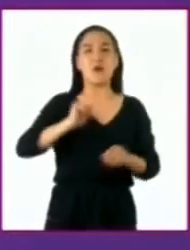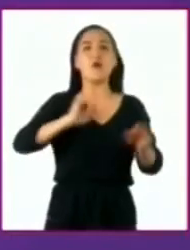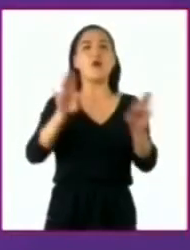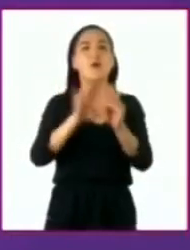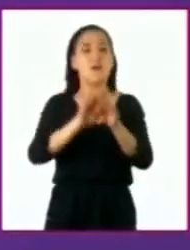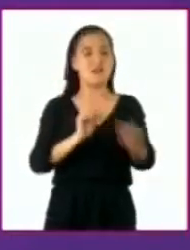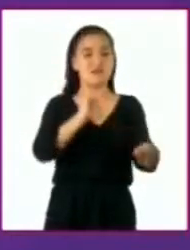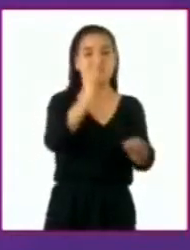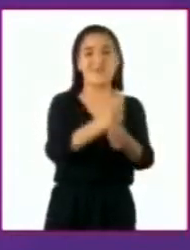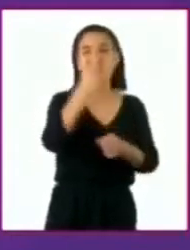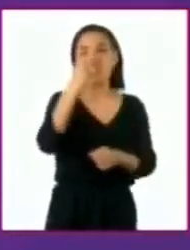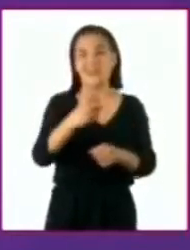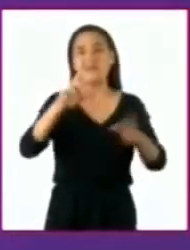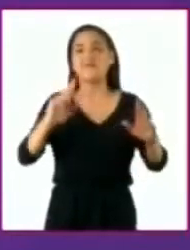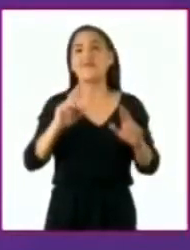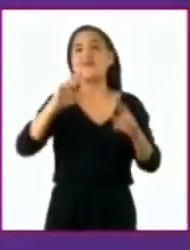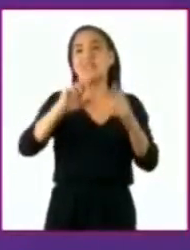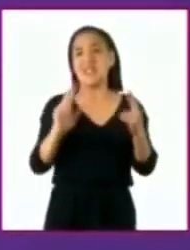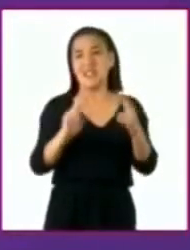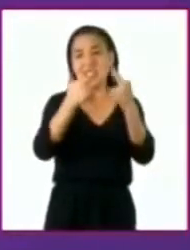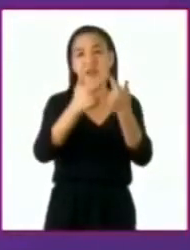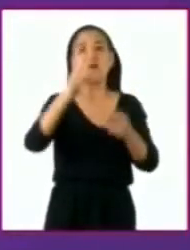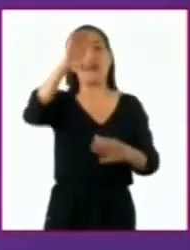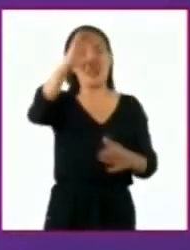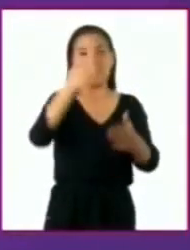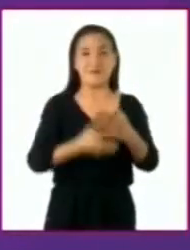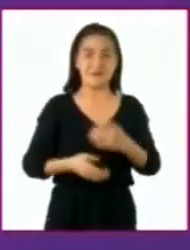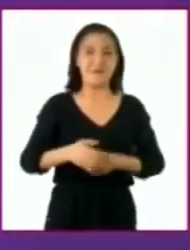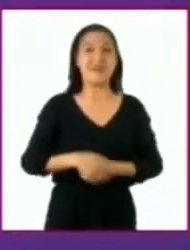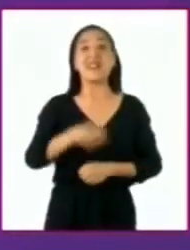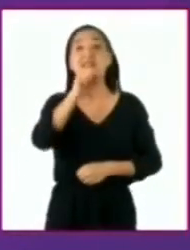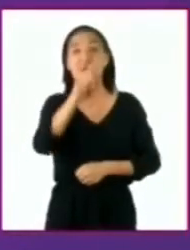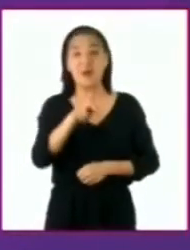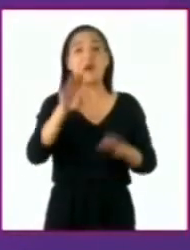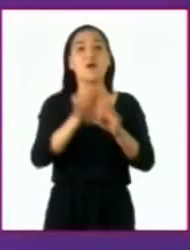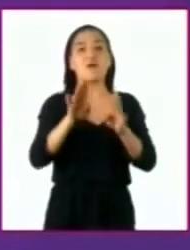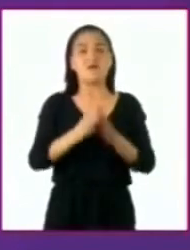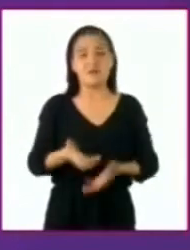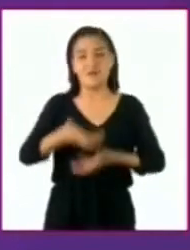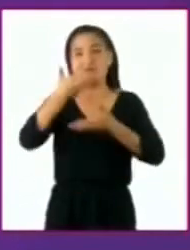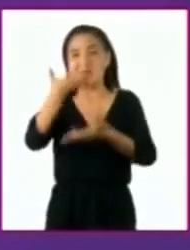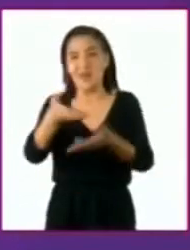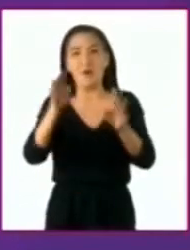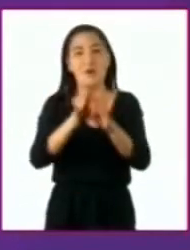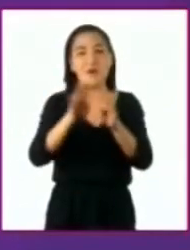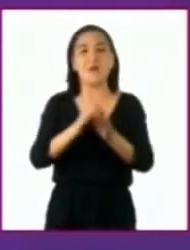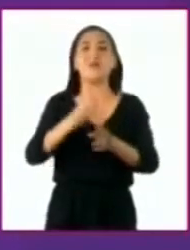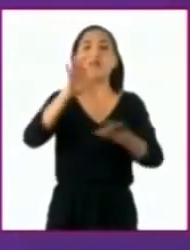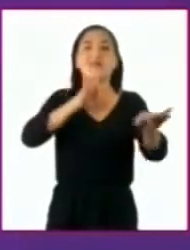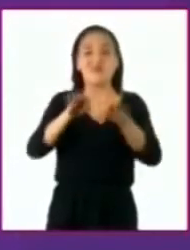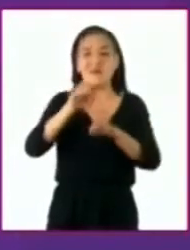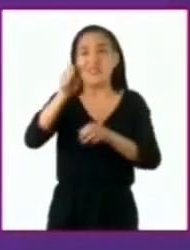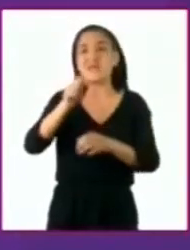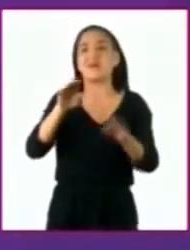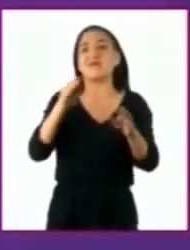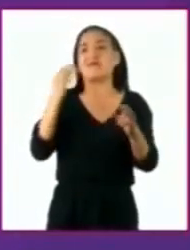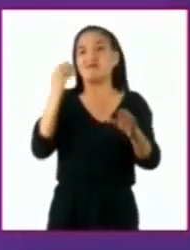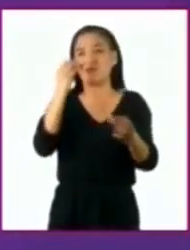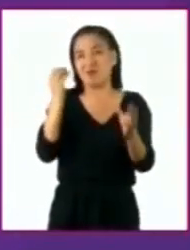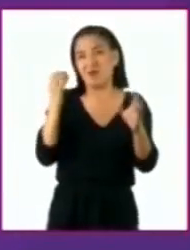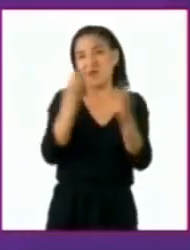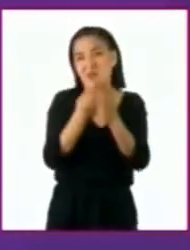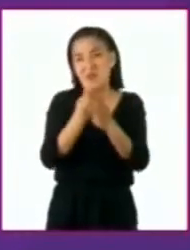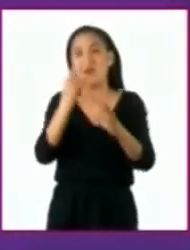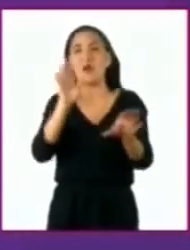religión católica. No obstante, la entrega de tributos en trabajo y especie, los privilegios de los nobles,